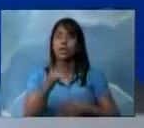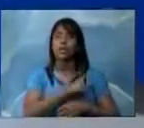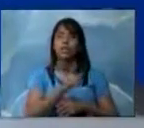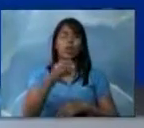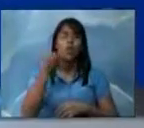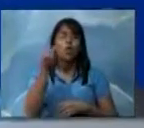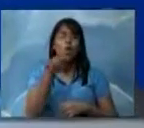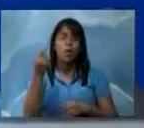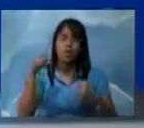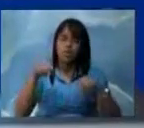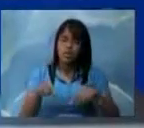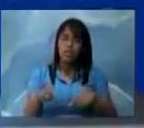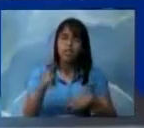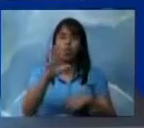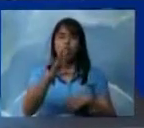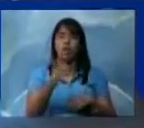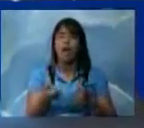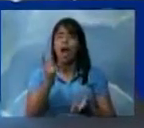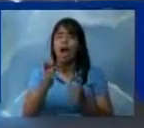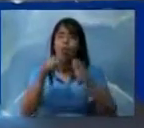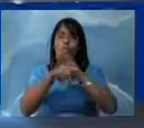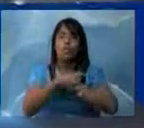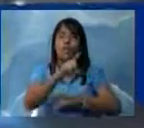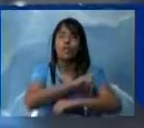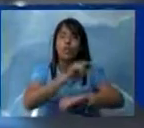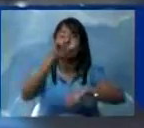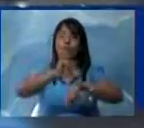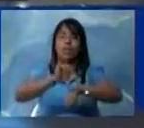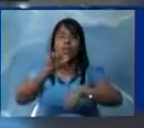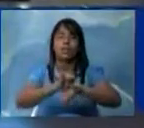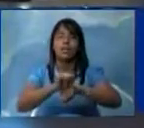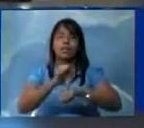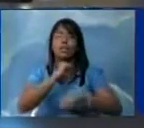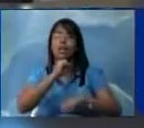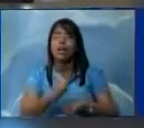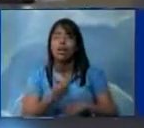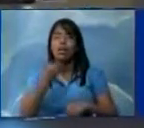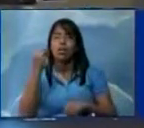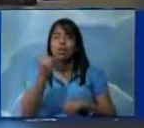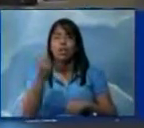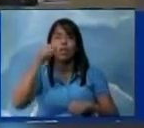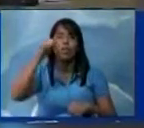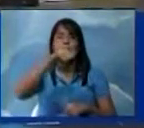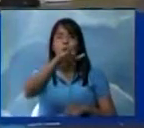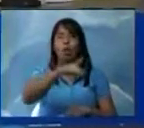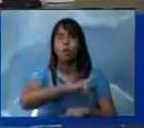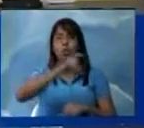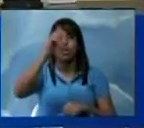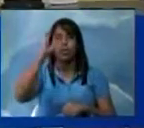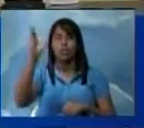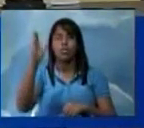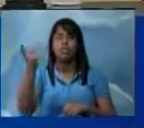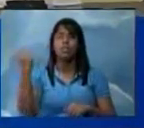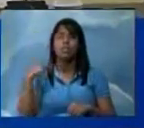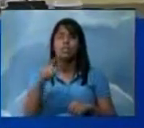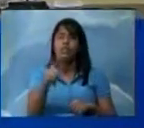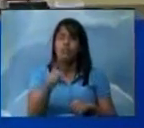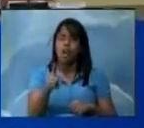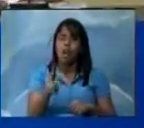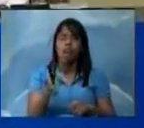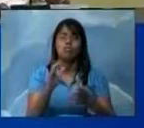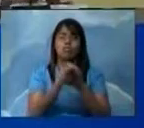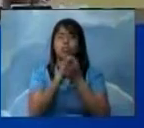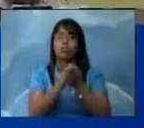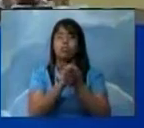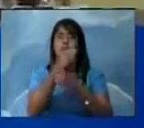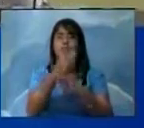jóvenes que existen hoy, aún dentro de las iglesias, eran muchachos del pueblo de Dios. Tenían un compañero